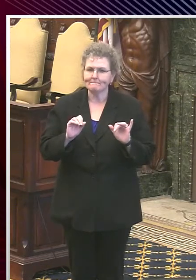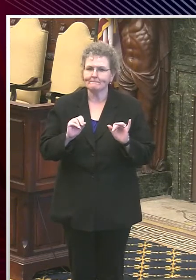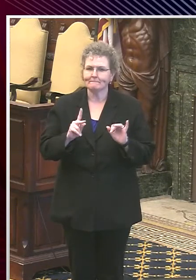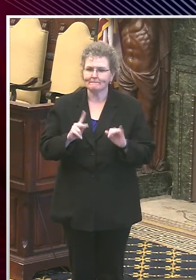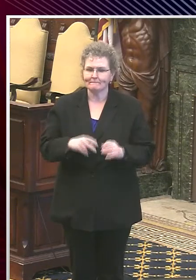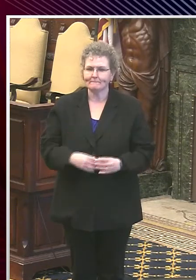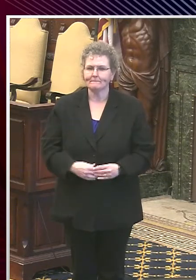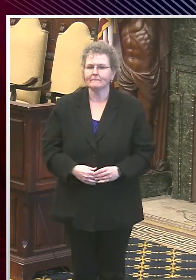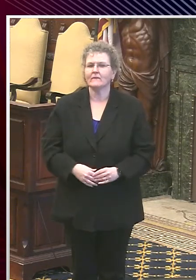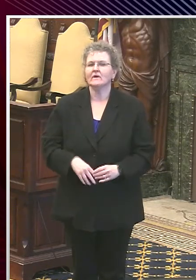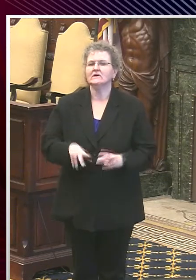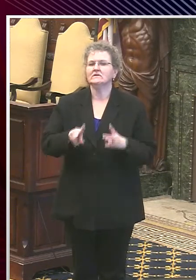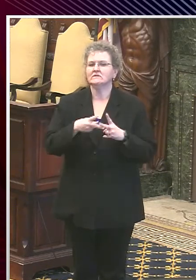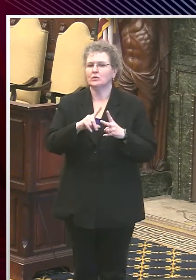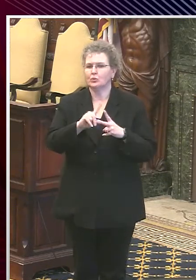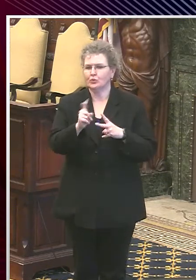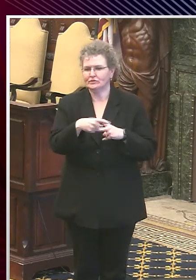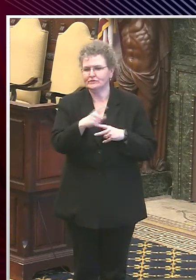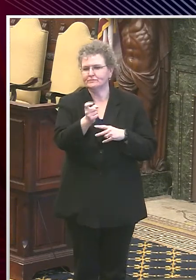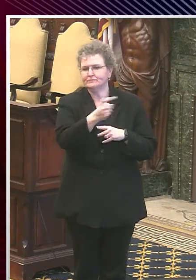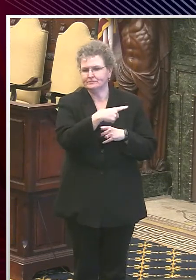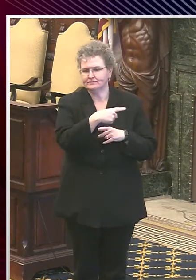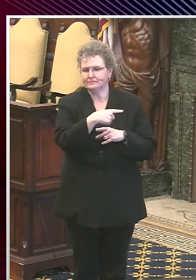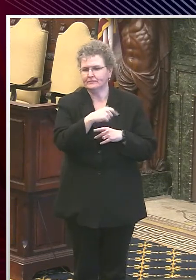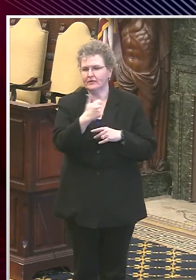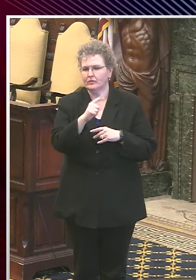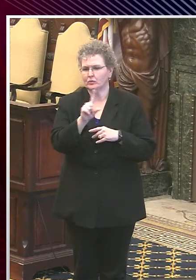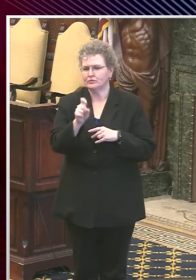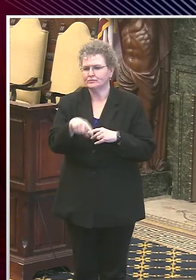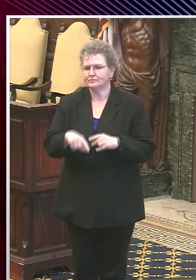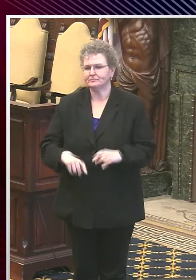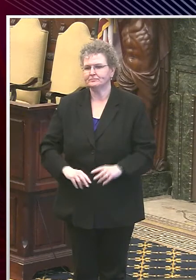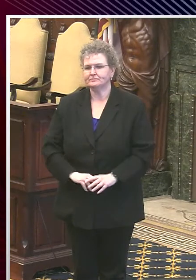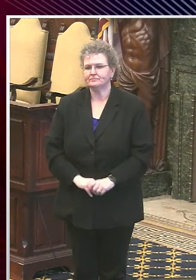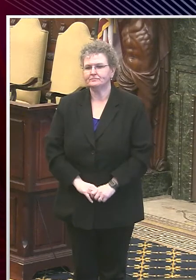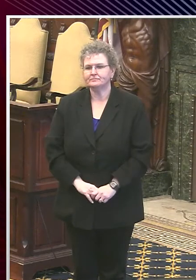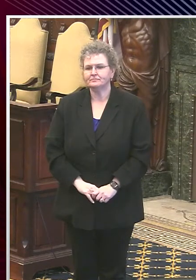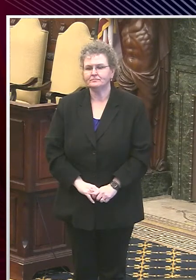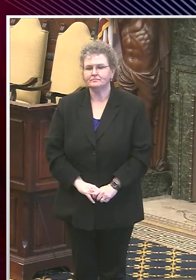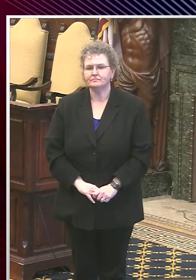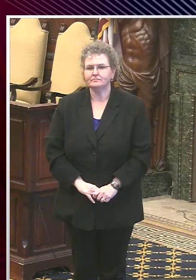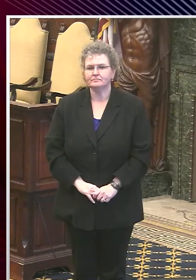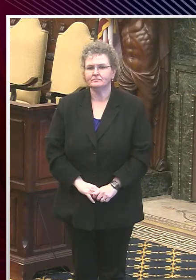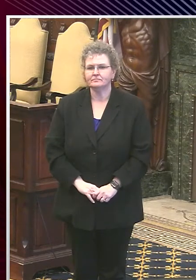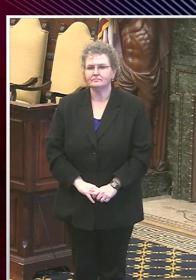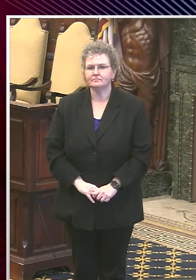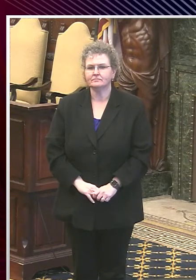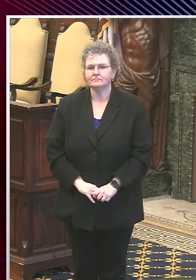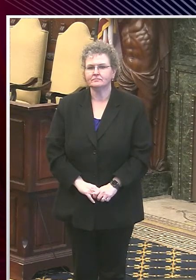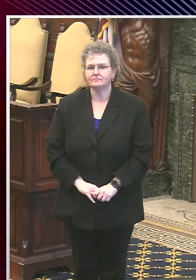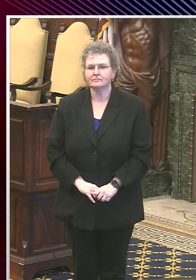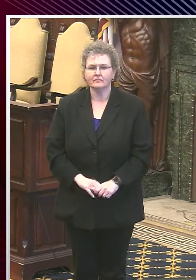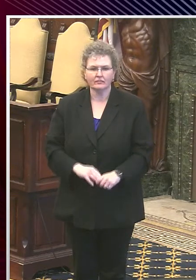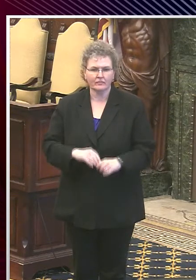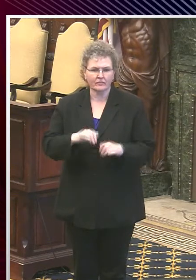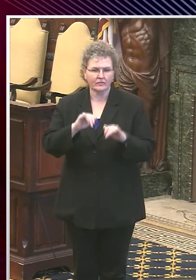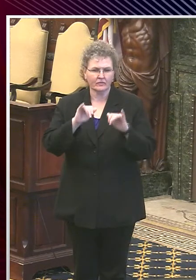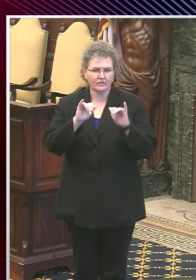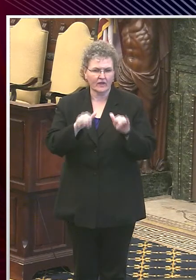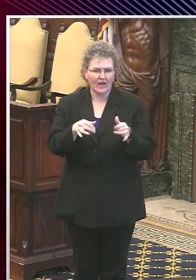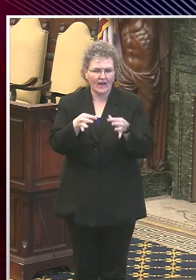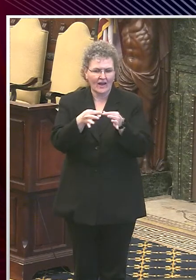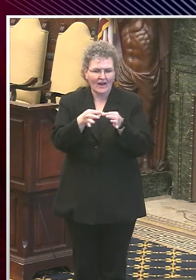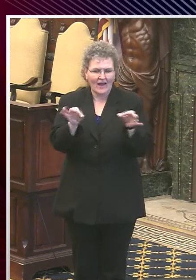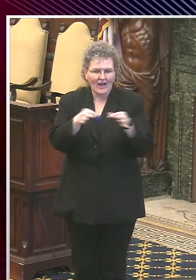Gracias. Línea de apoyo en español. Language access line. Tumar, the language access line would cover not